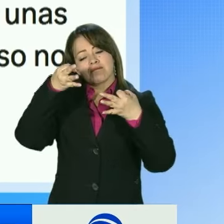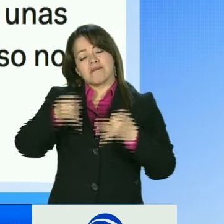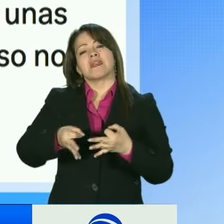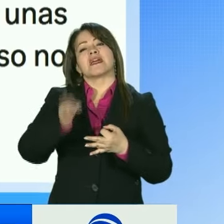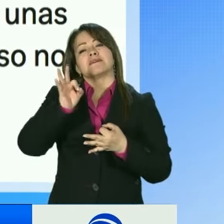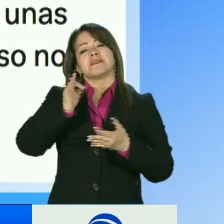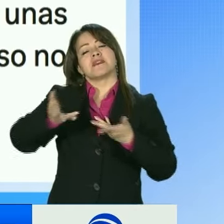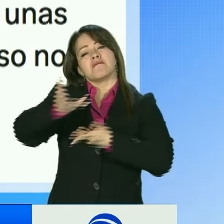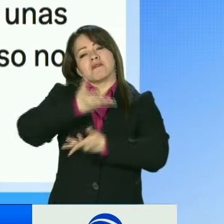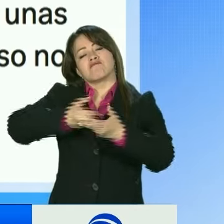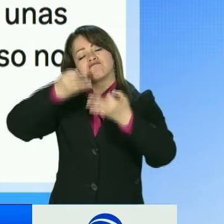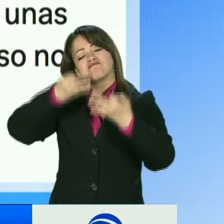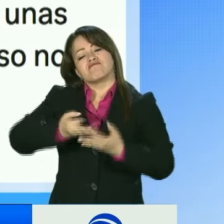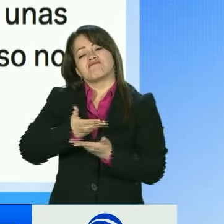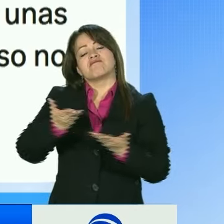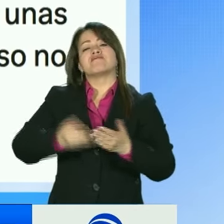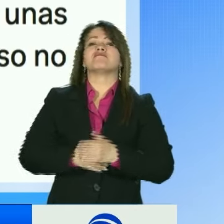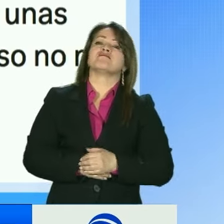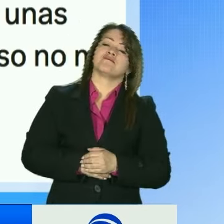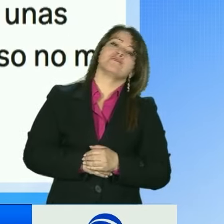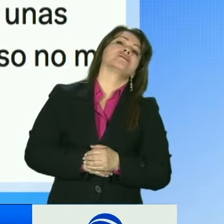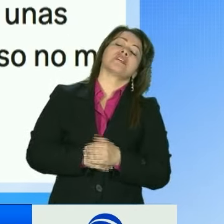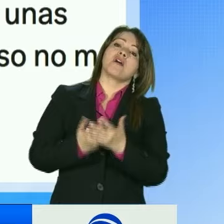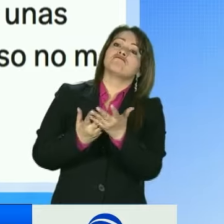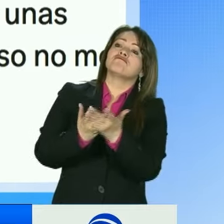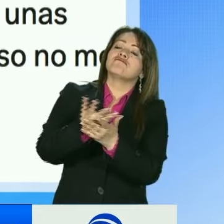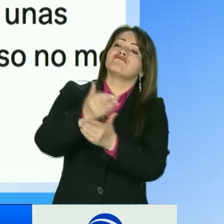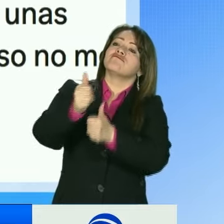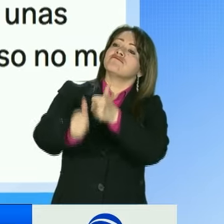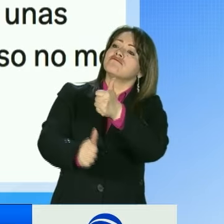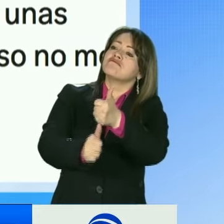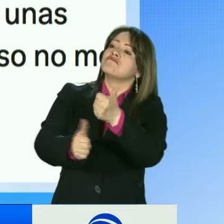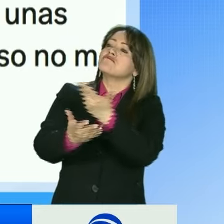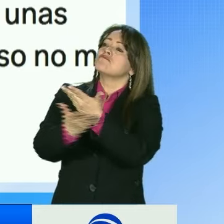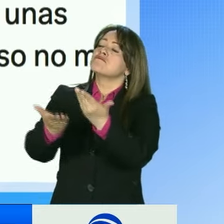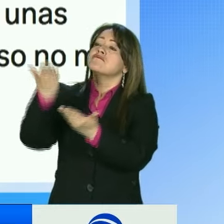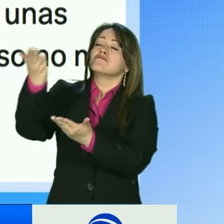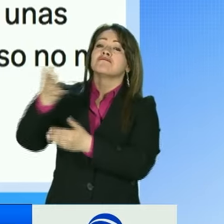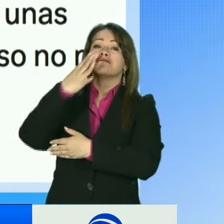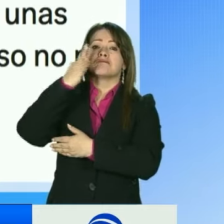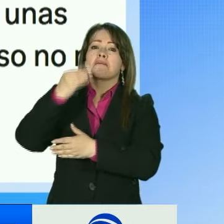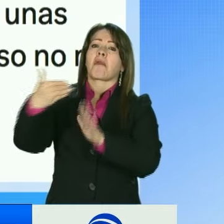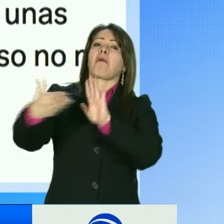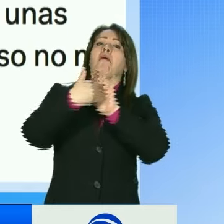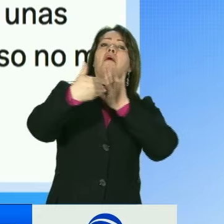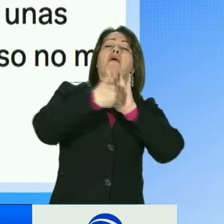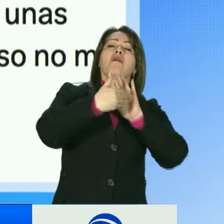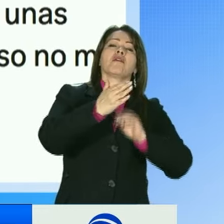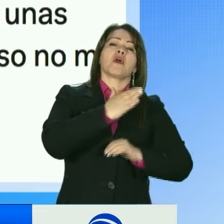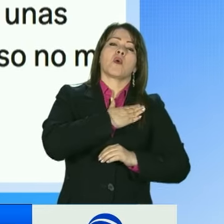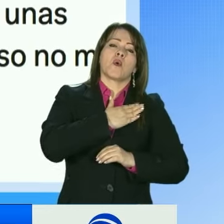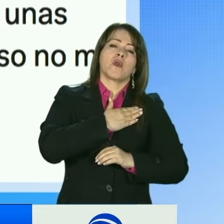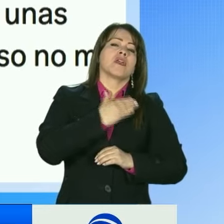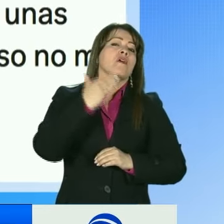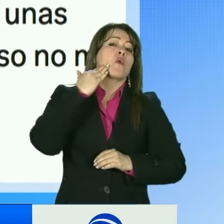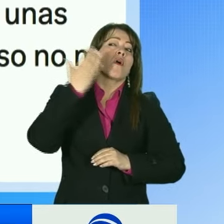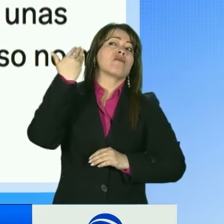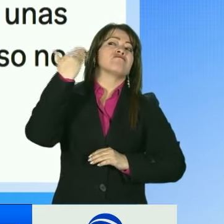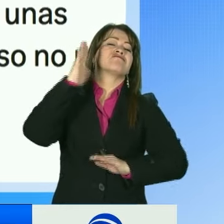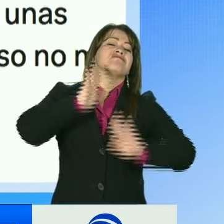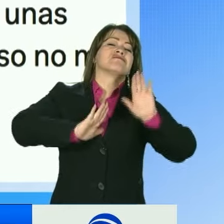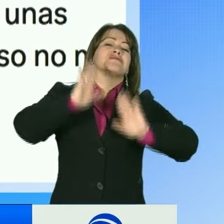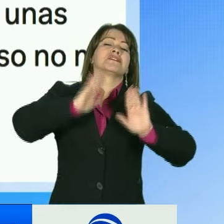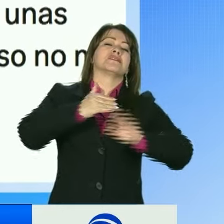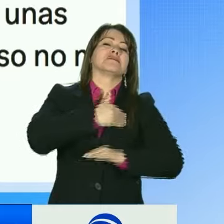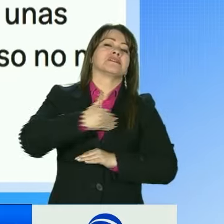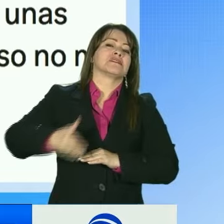pedimos como él lo reconoció. Los consejos de sus asesores lo llevaron a hacer unas declaraciones en contra mía durante la campaña presidencial. Eso